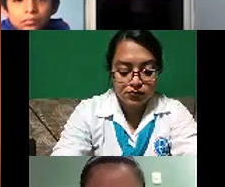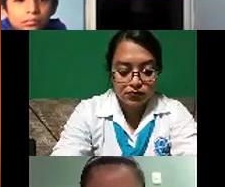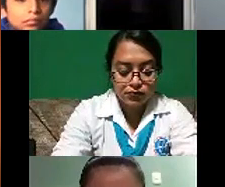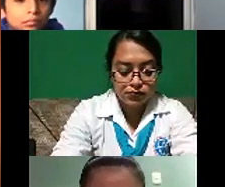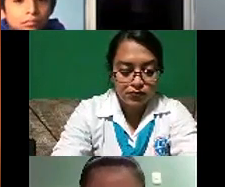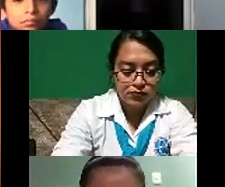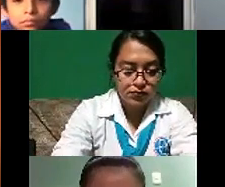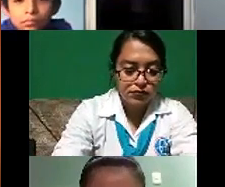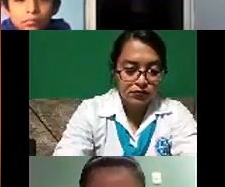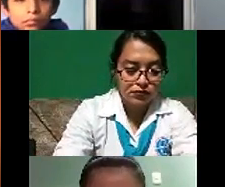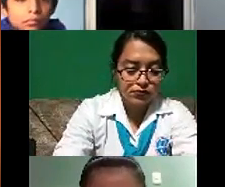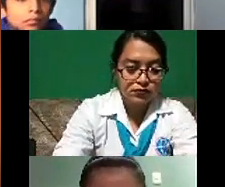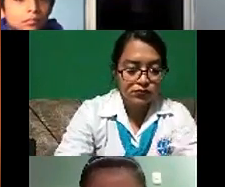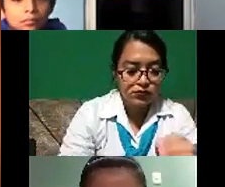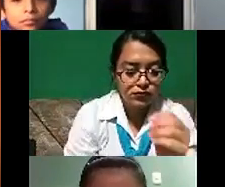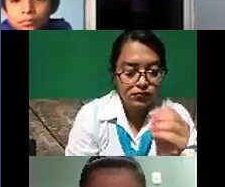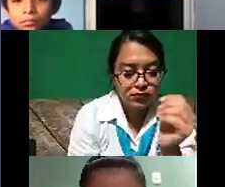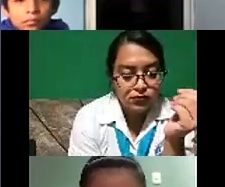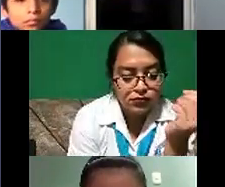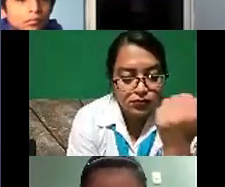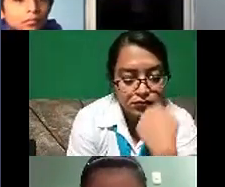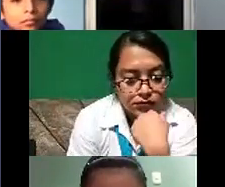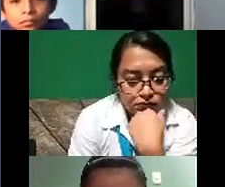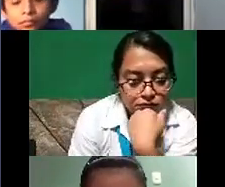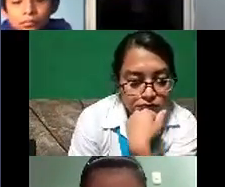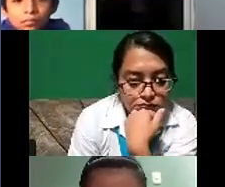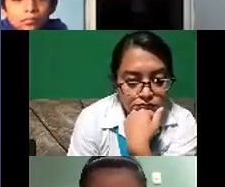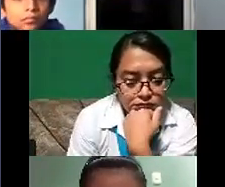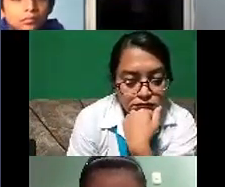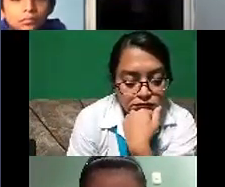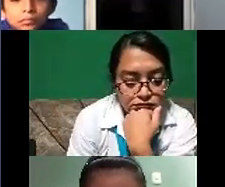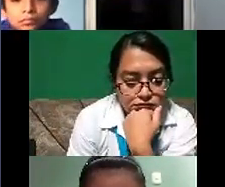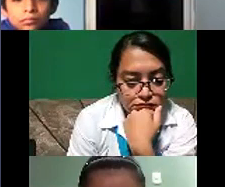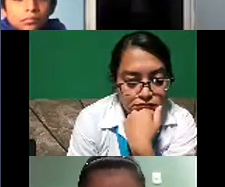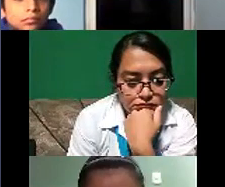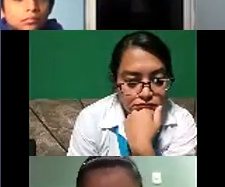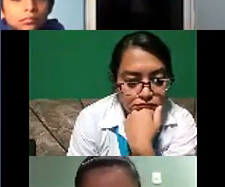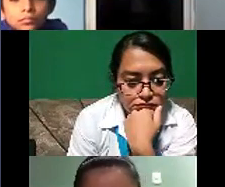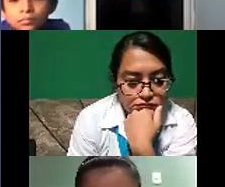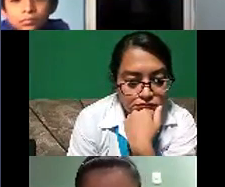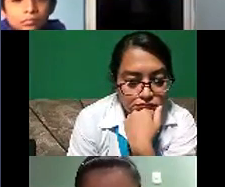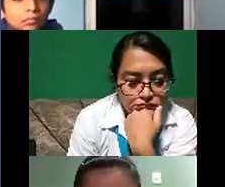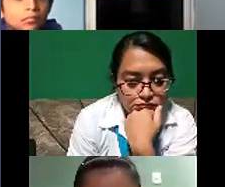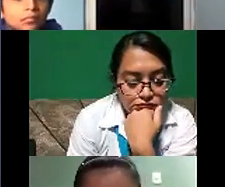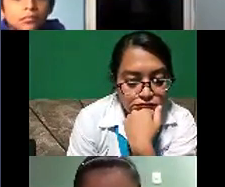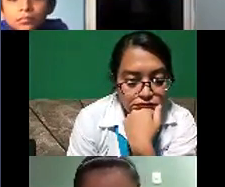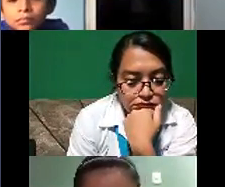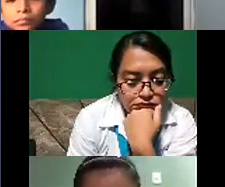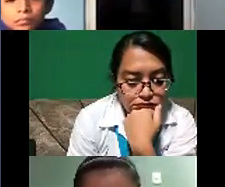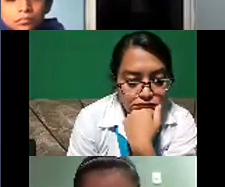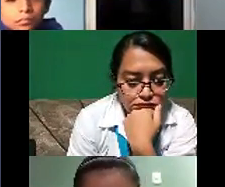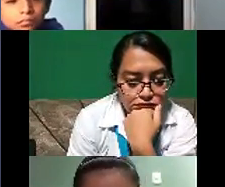dice: Hijo, tu mirada es el sol que ilumina mis días, te amo. Una fotografía de una madre que tiene entre sus manos una hoja que